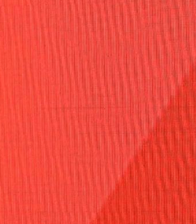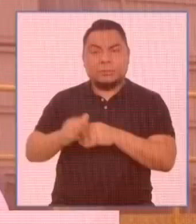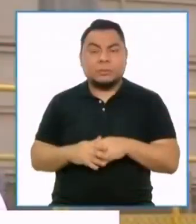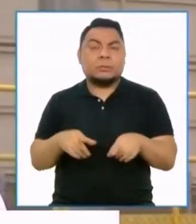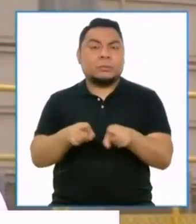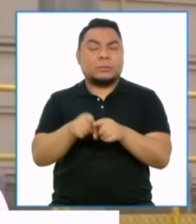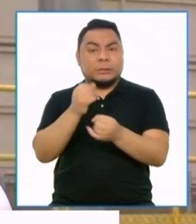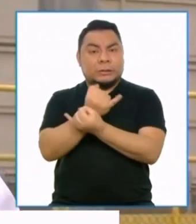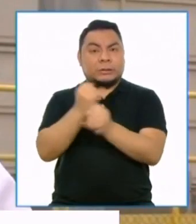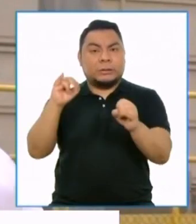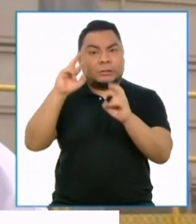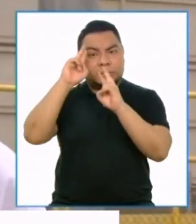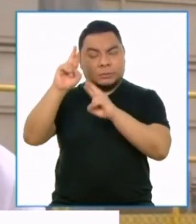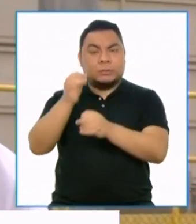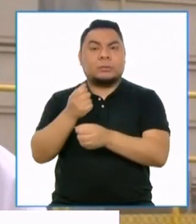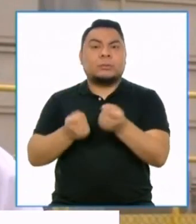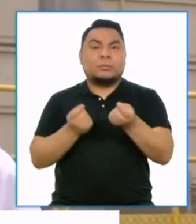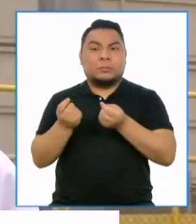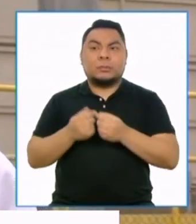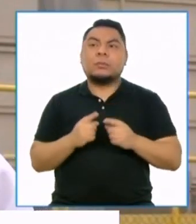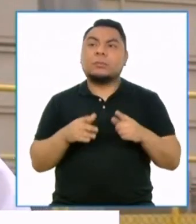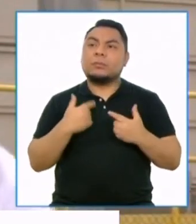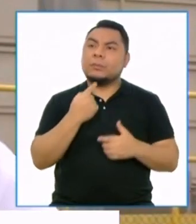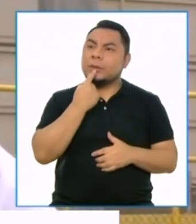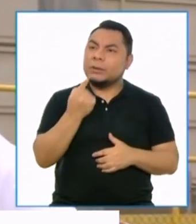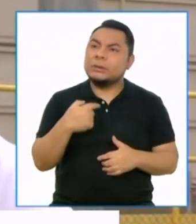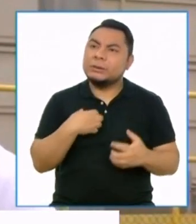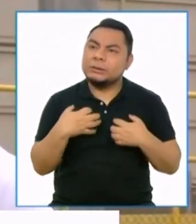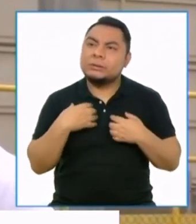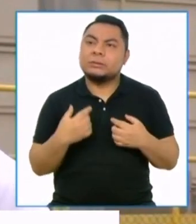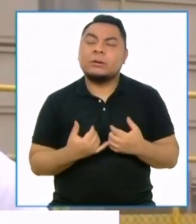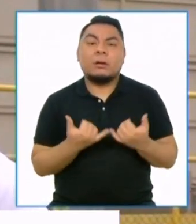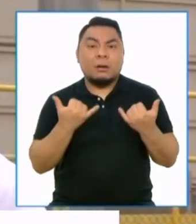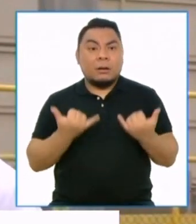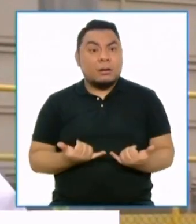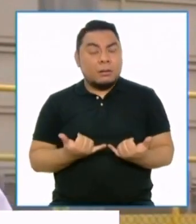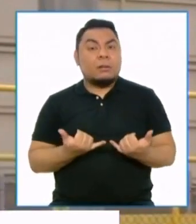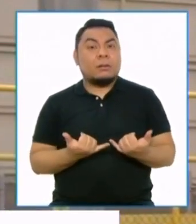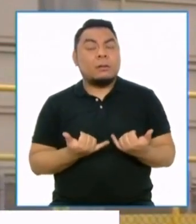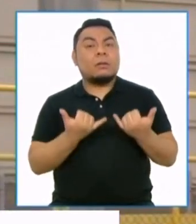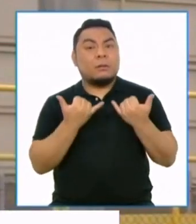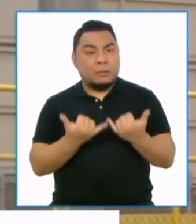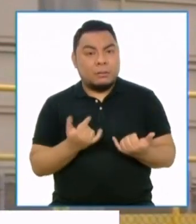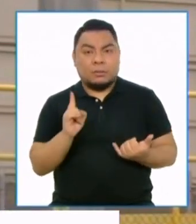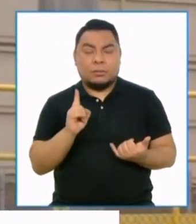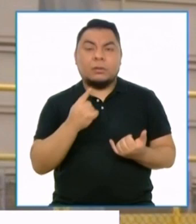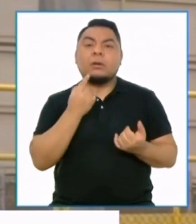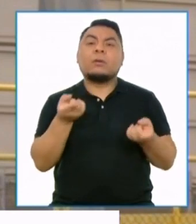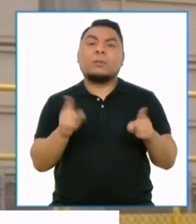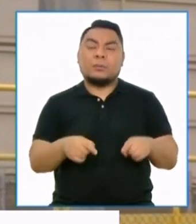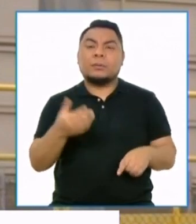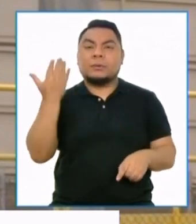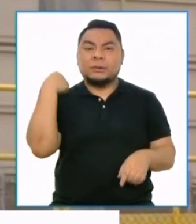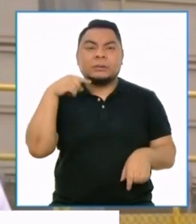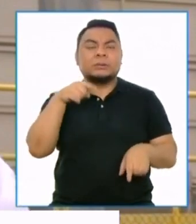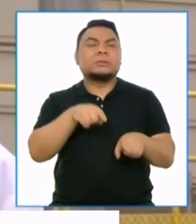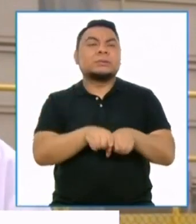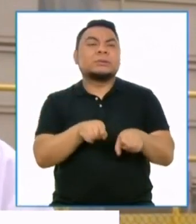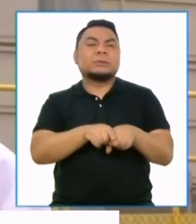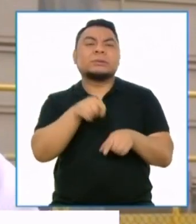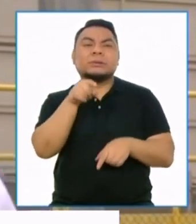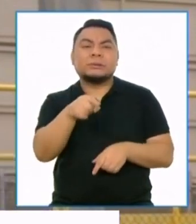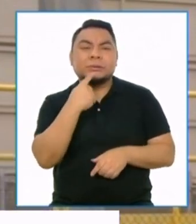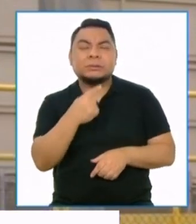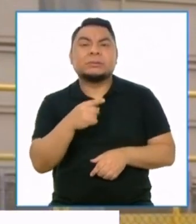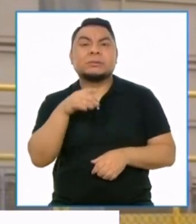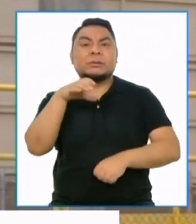hecho ahora. Lo hemos hecho cuando incluso se ha tomado este tipo de medidas de prisión preventiva, preliminar, contra